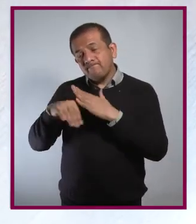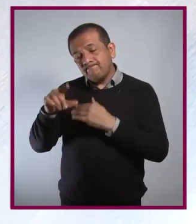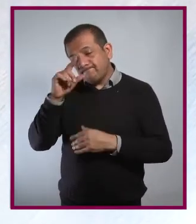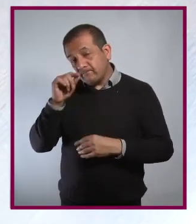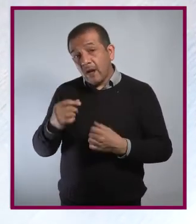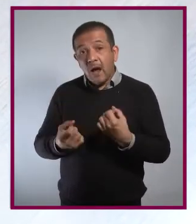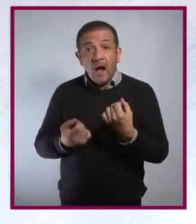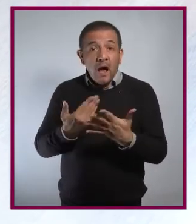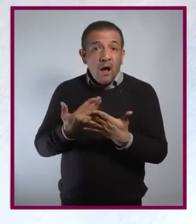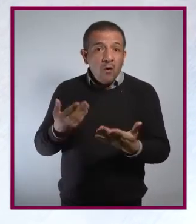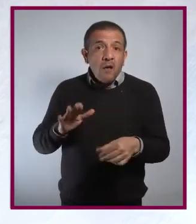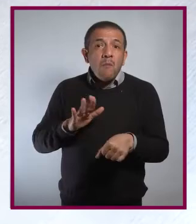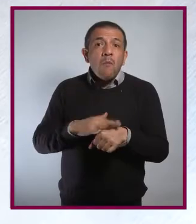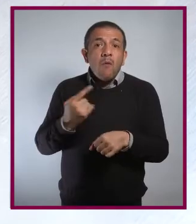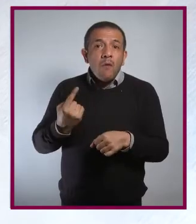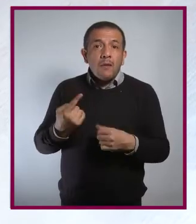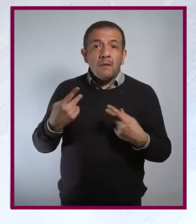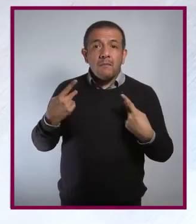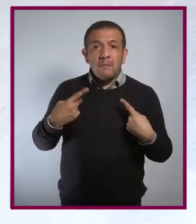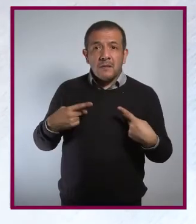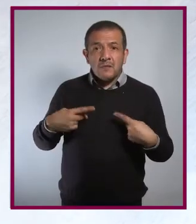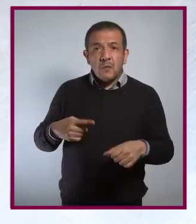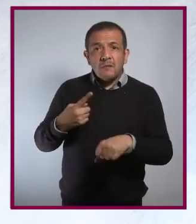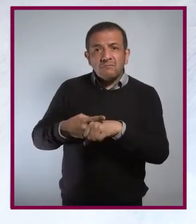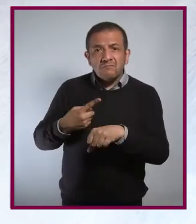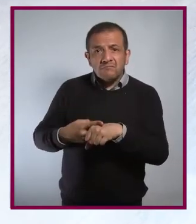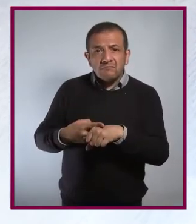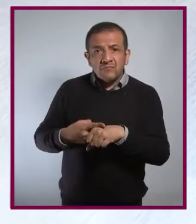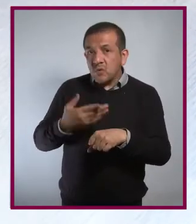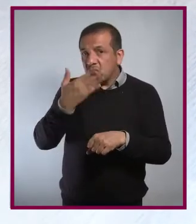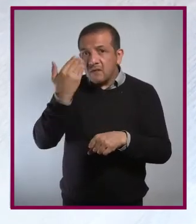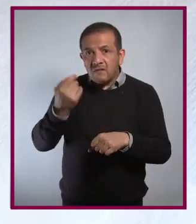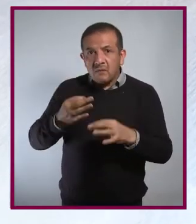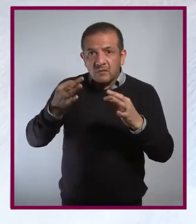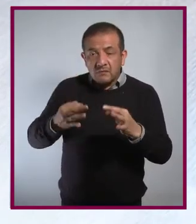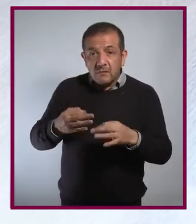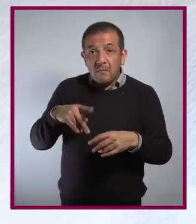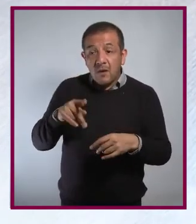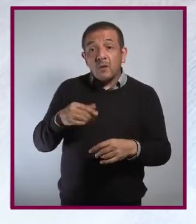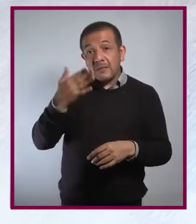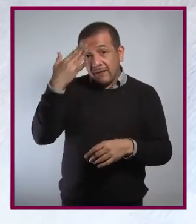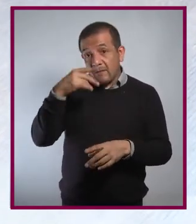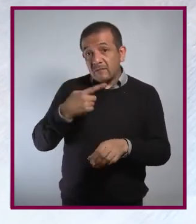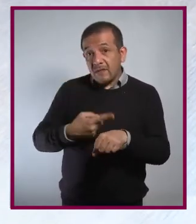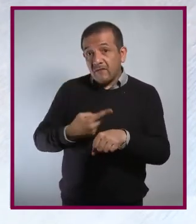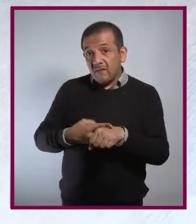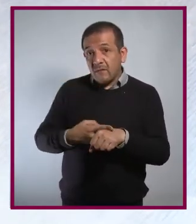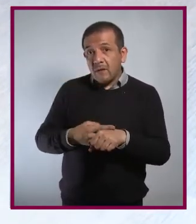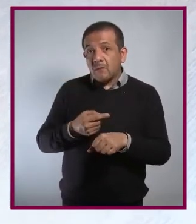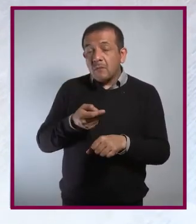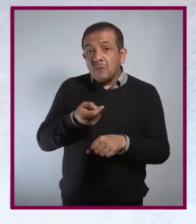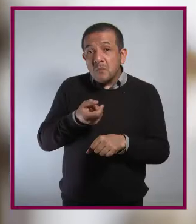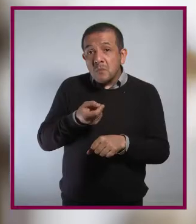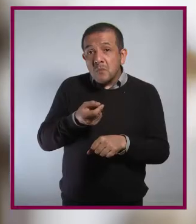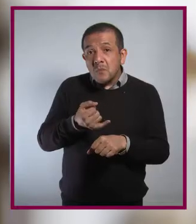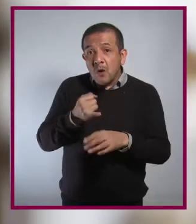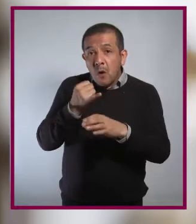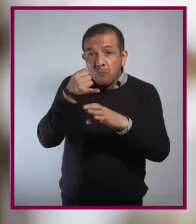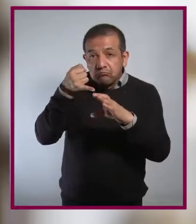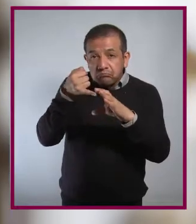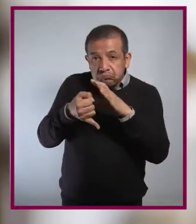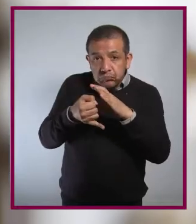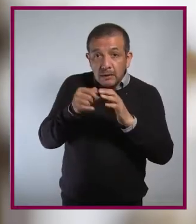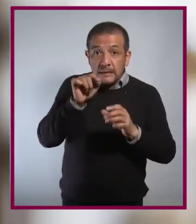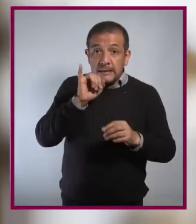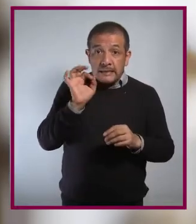Aún no se tienen datos precisos de qué tan frecuente es esta enfermedad, pero se sabe que es una enfermedad poco reconocida.